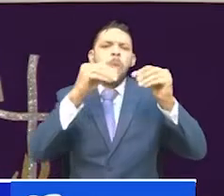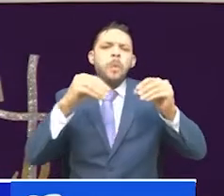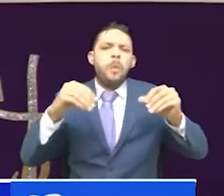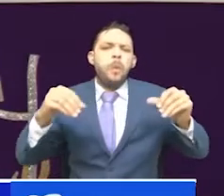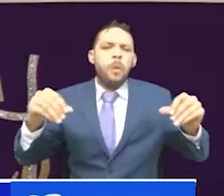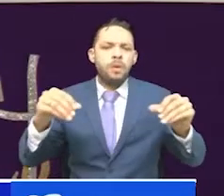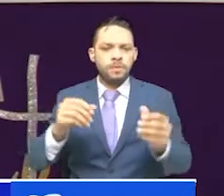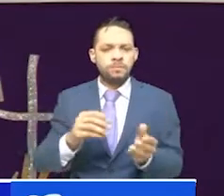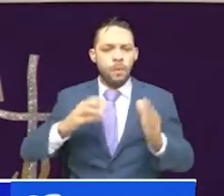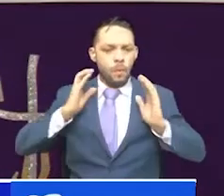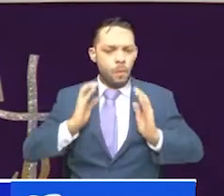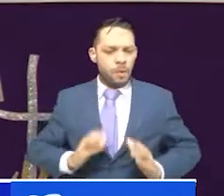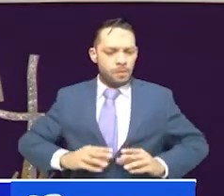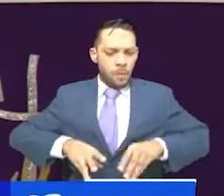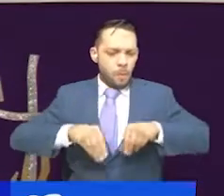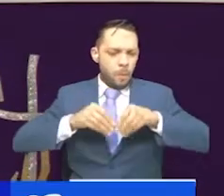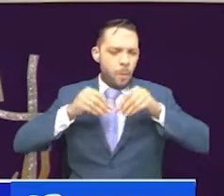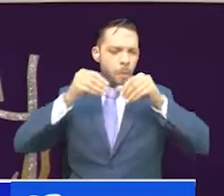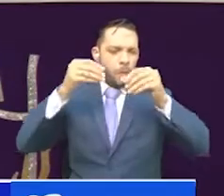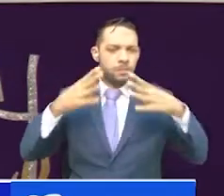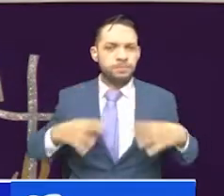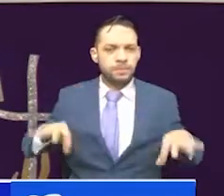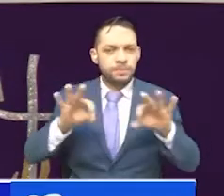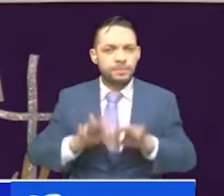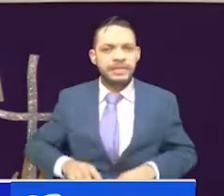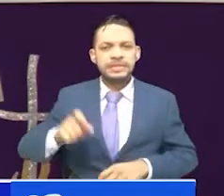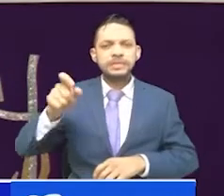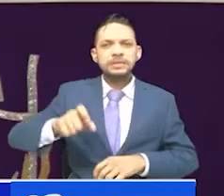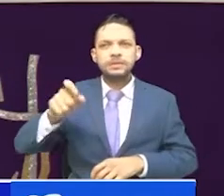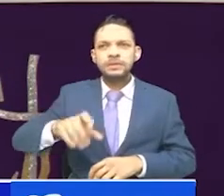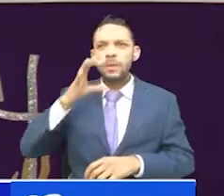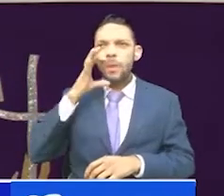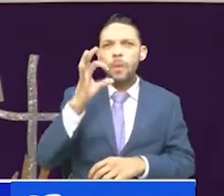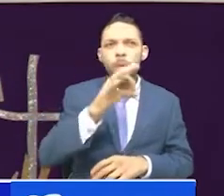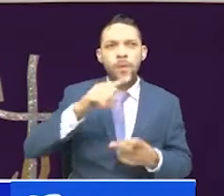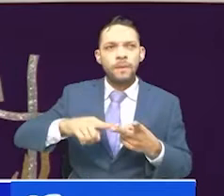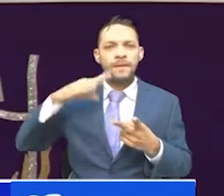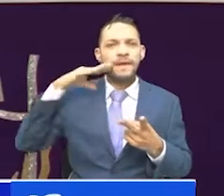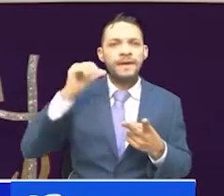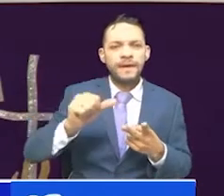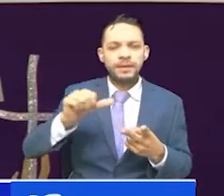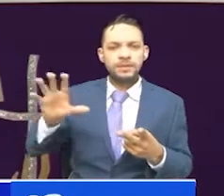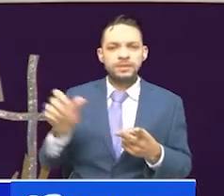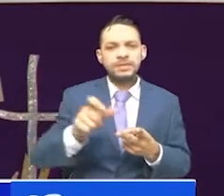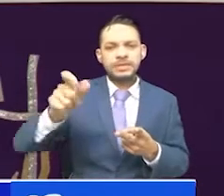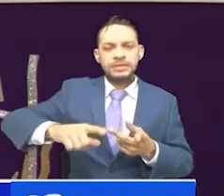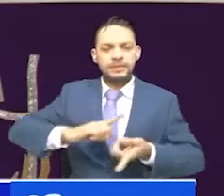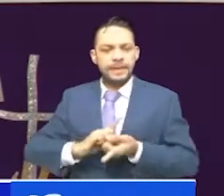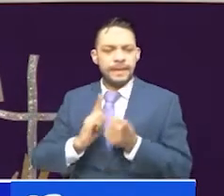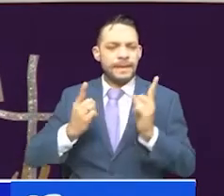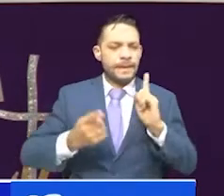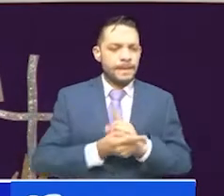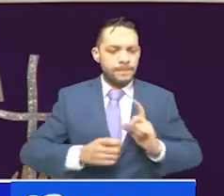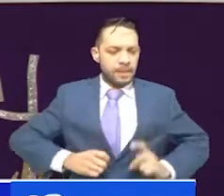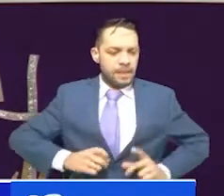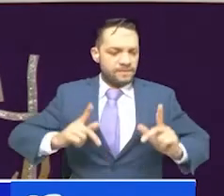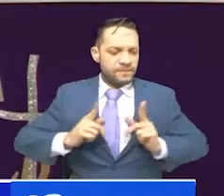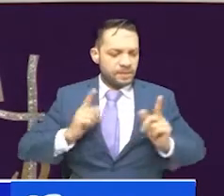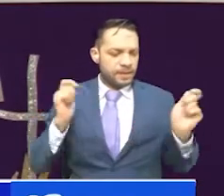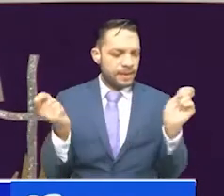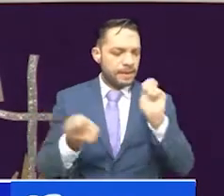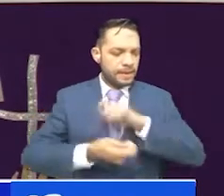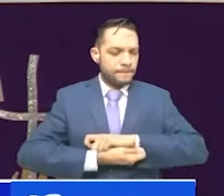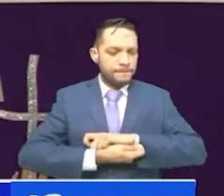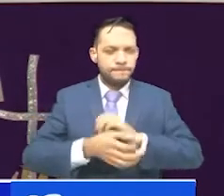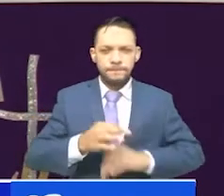de la necesidad que hombres y mujeres tenemos del cambio y la conversión de vida.